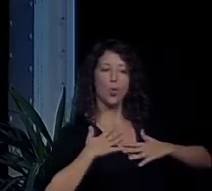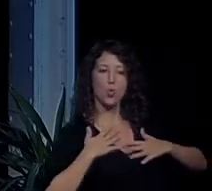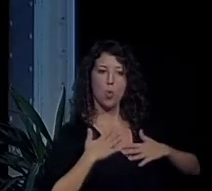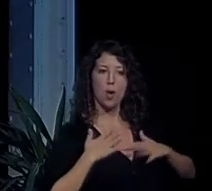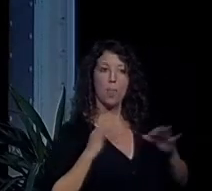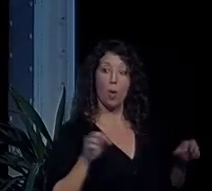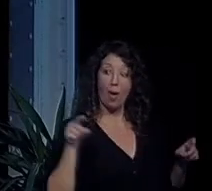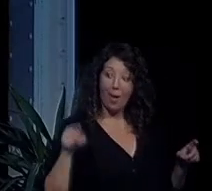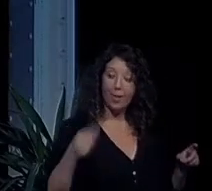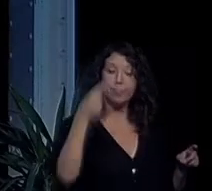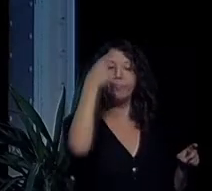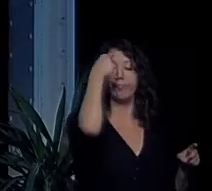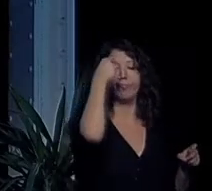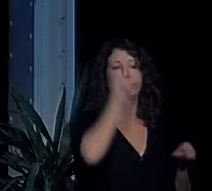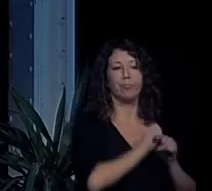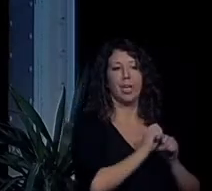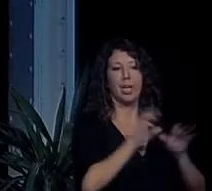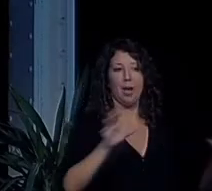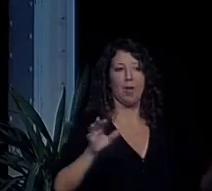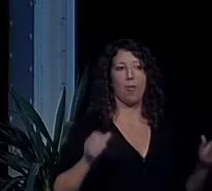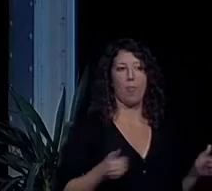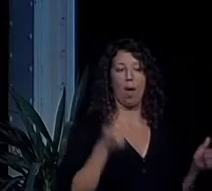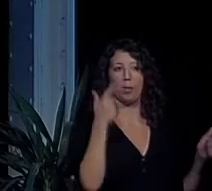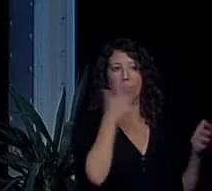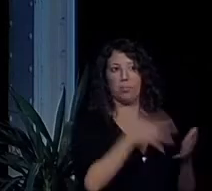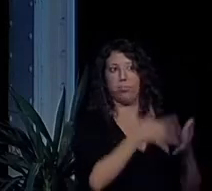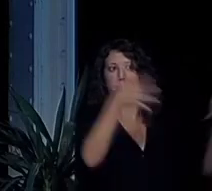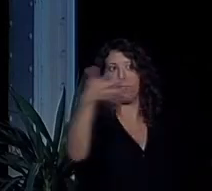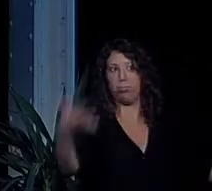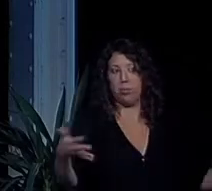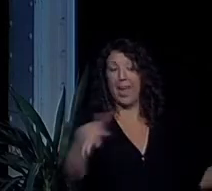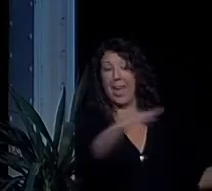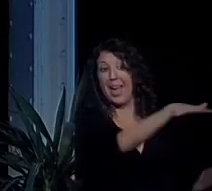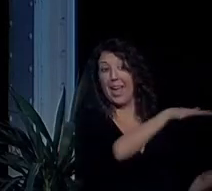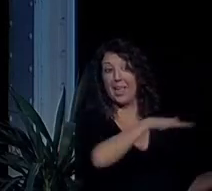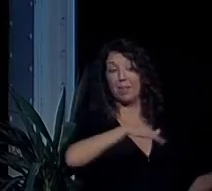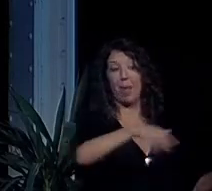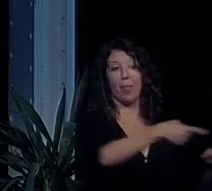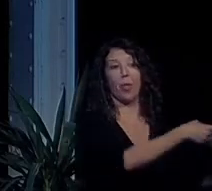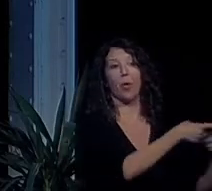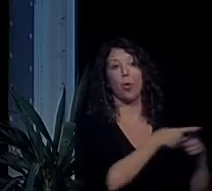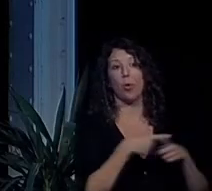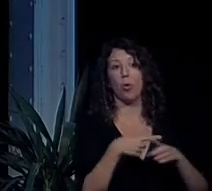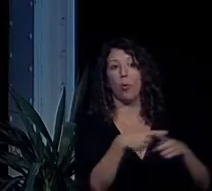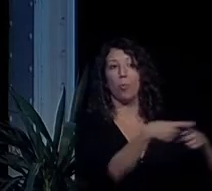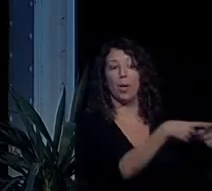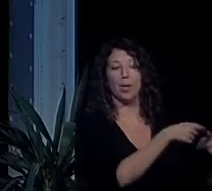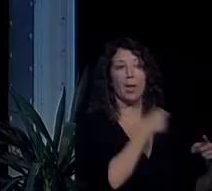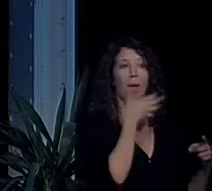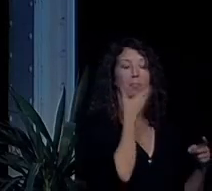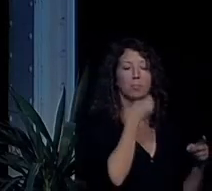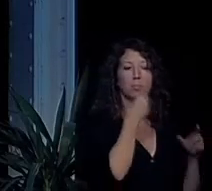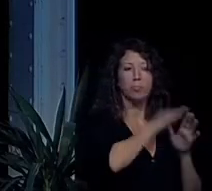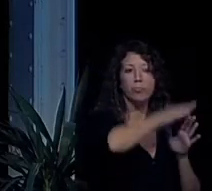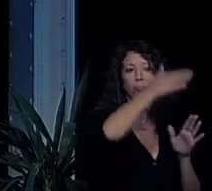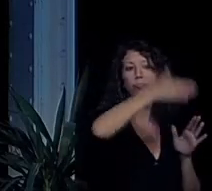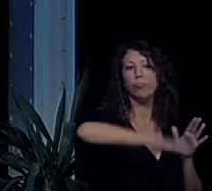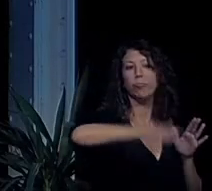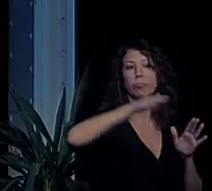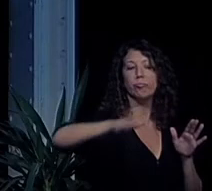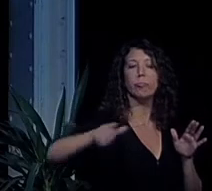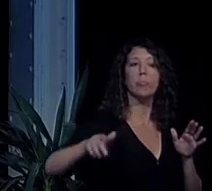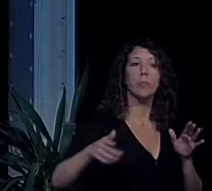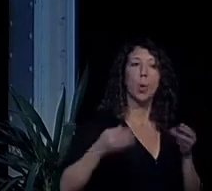como súper consciente en la sensación de magnitud de un espacio que compartía una belleza increíble, ¿no? Pero que